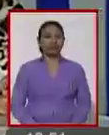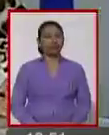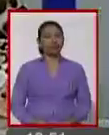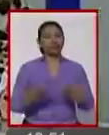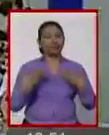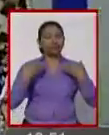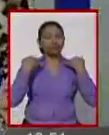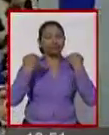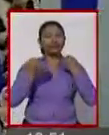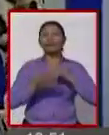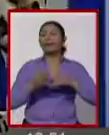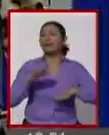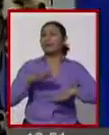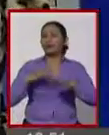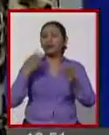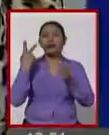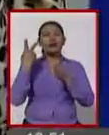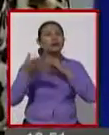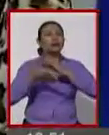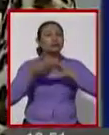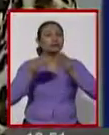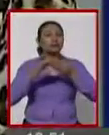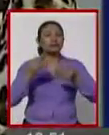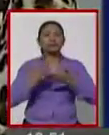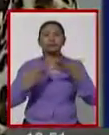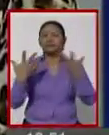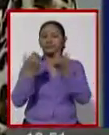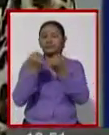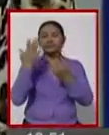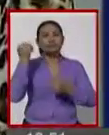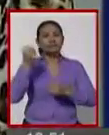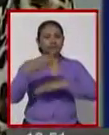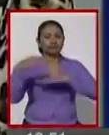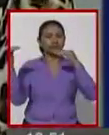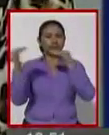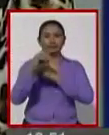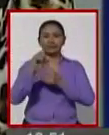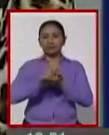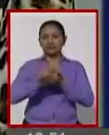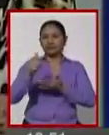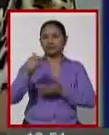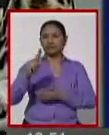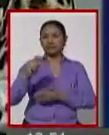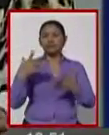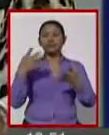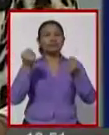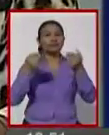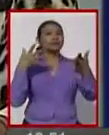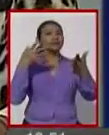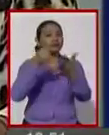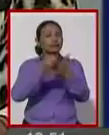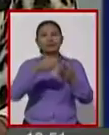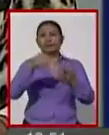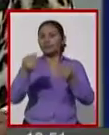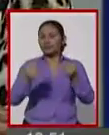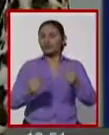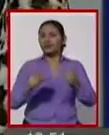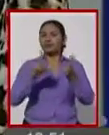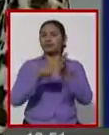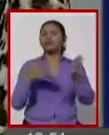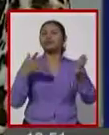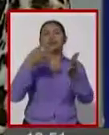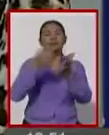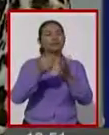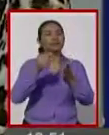Tenemos más información sobre estas imágenes. Vamos a hablar de hechos de tránsito porque en la avenida San Aurelio un vehículo chocó a otro motorizado y luego atropelló a